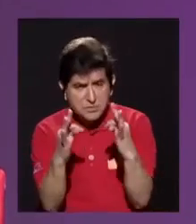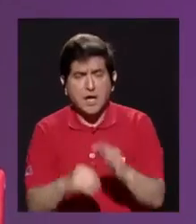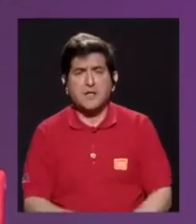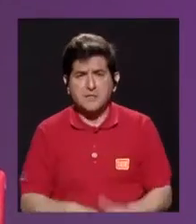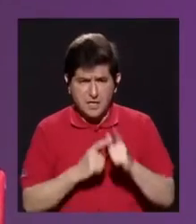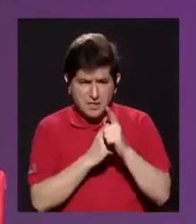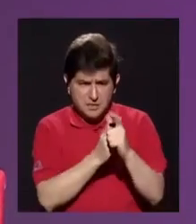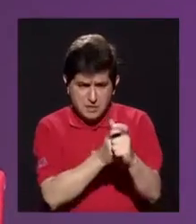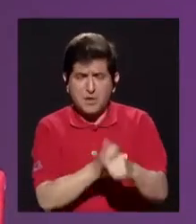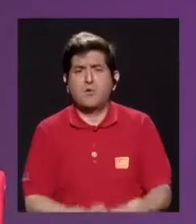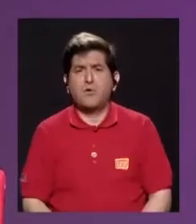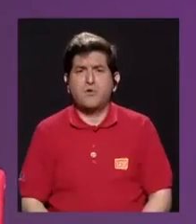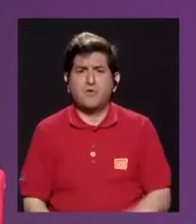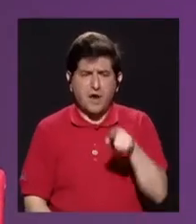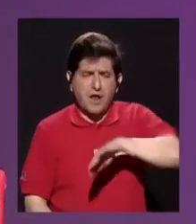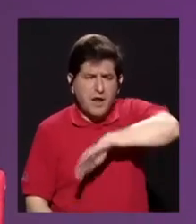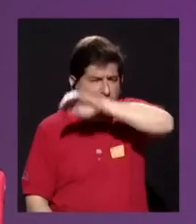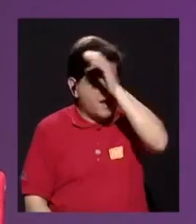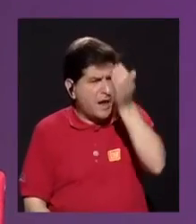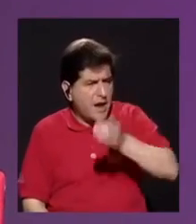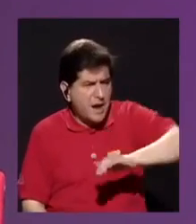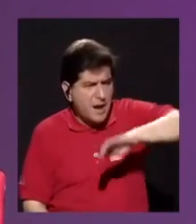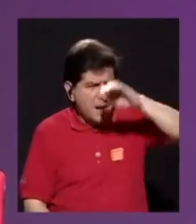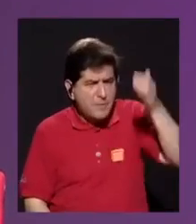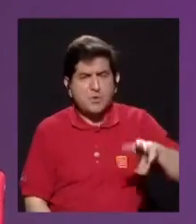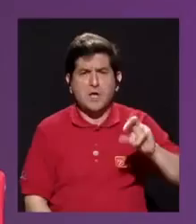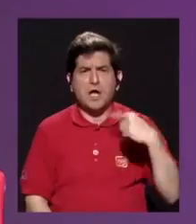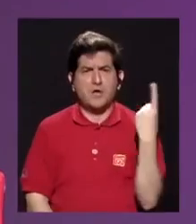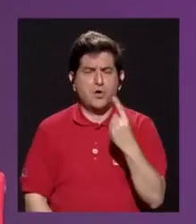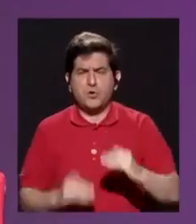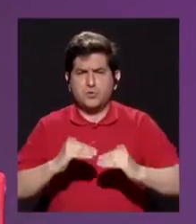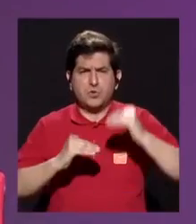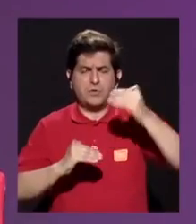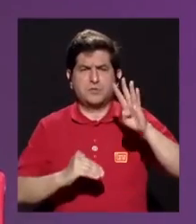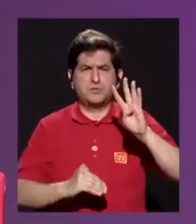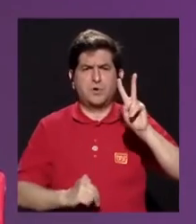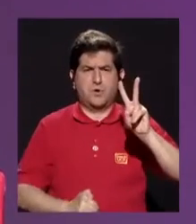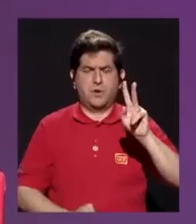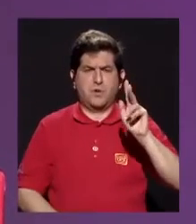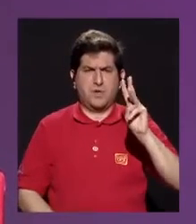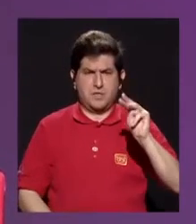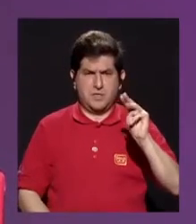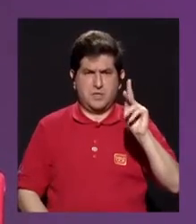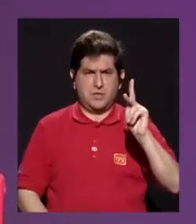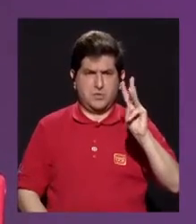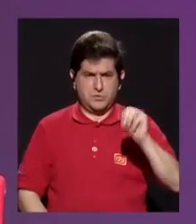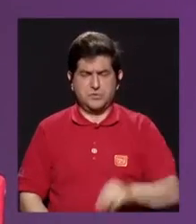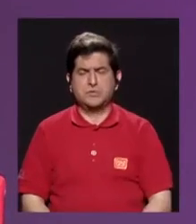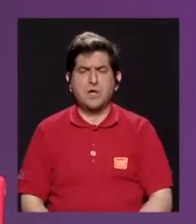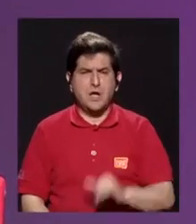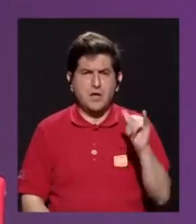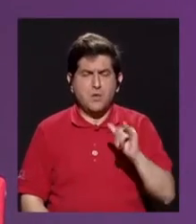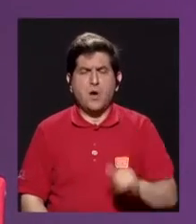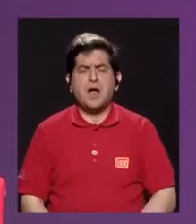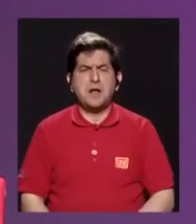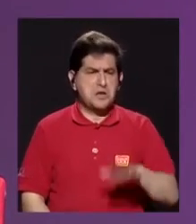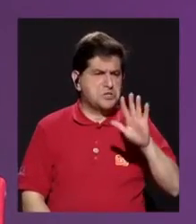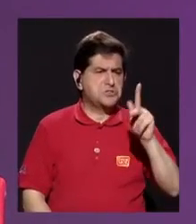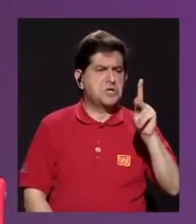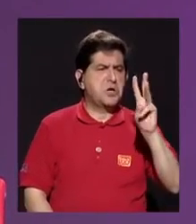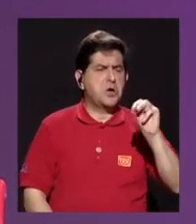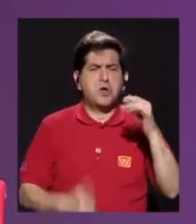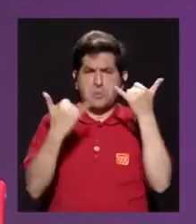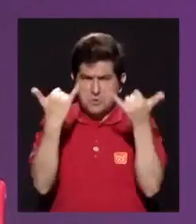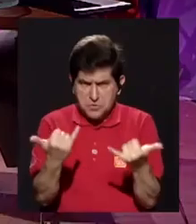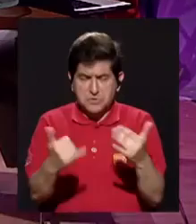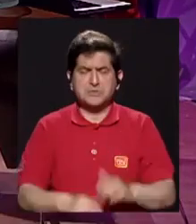maratón o carreras de montaña, porque no solo ultramaratón, hay desde 5 kilómetros en adelante. Entonces,